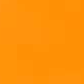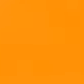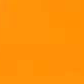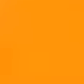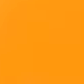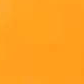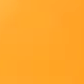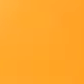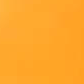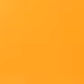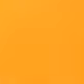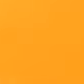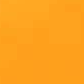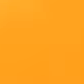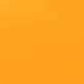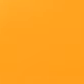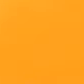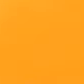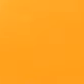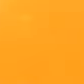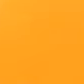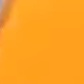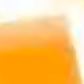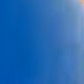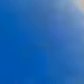Bienvenidos al sorteo Loto.